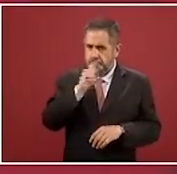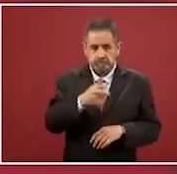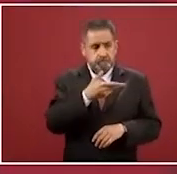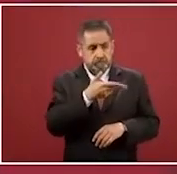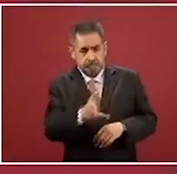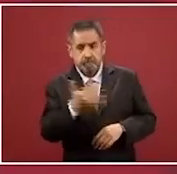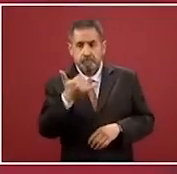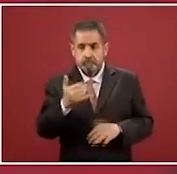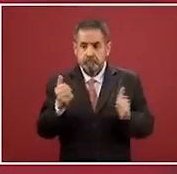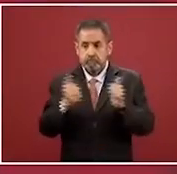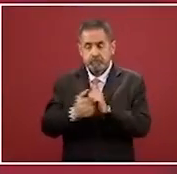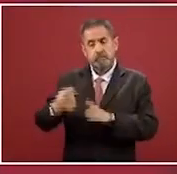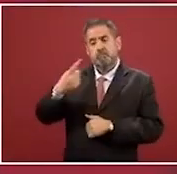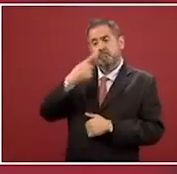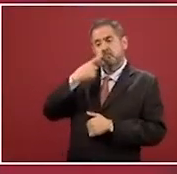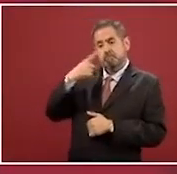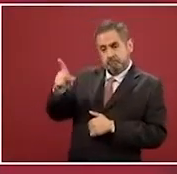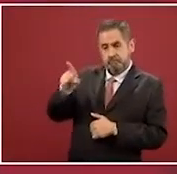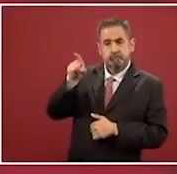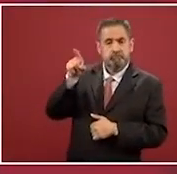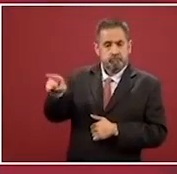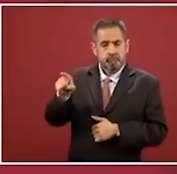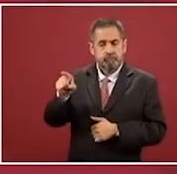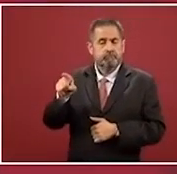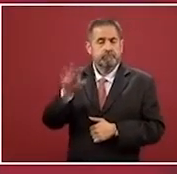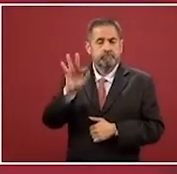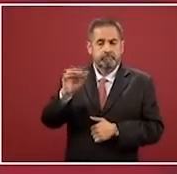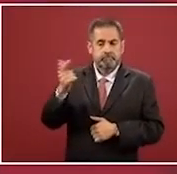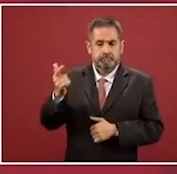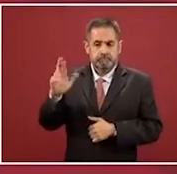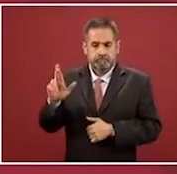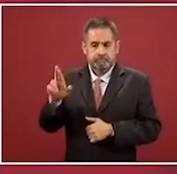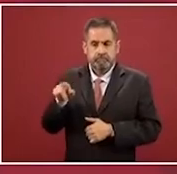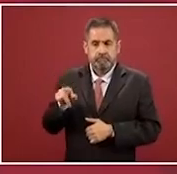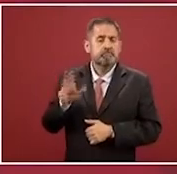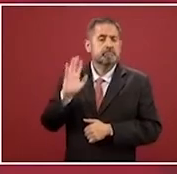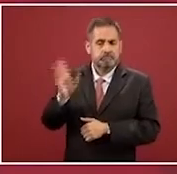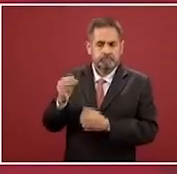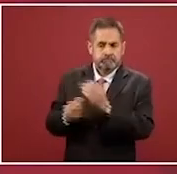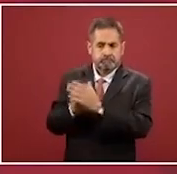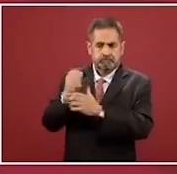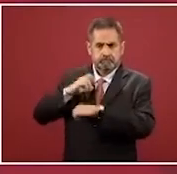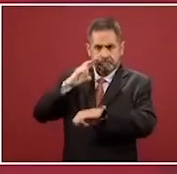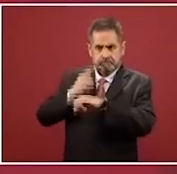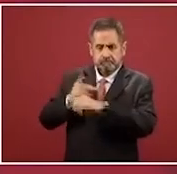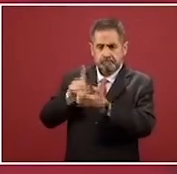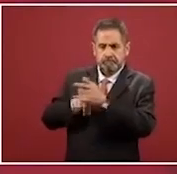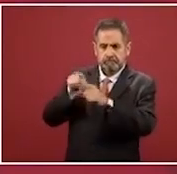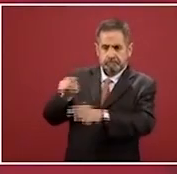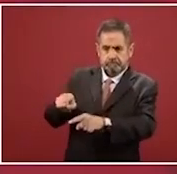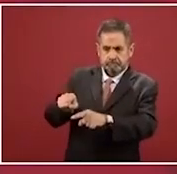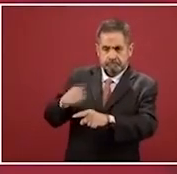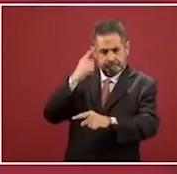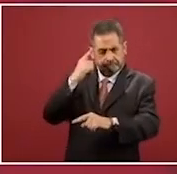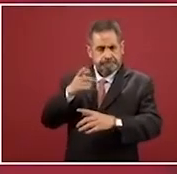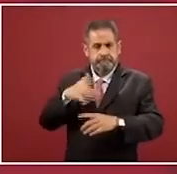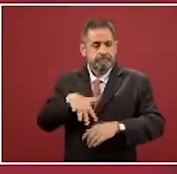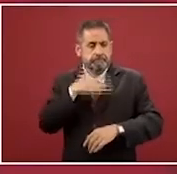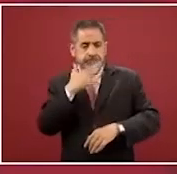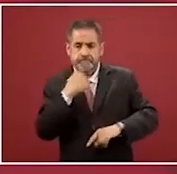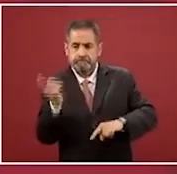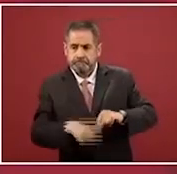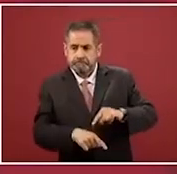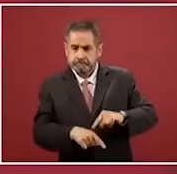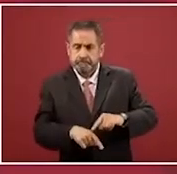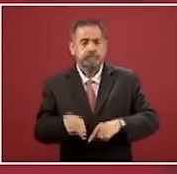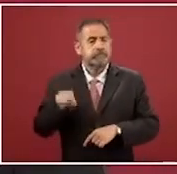presenta denuncia a la Fiscalía. Ya existe la Fiscalía Anticorrupción y